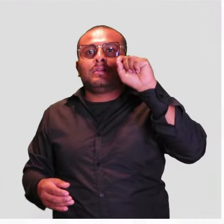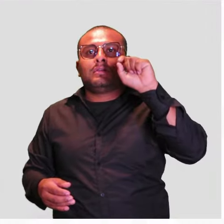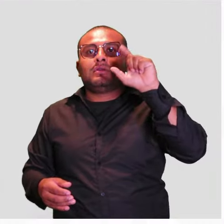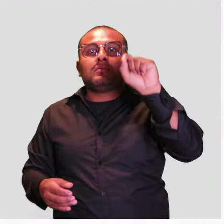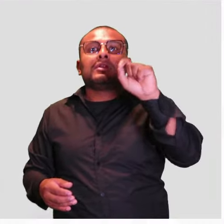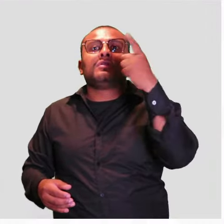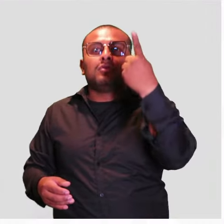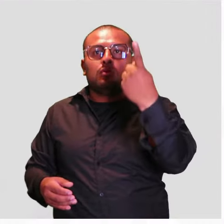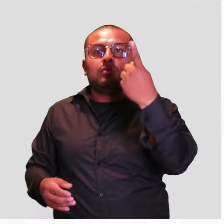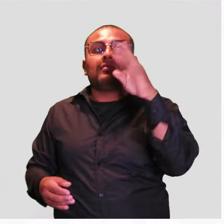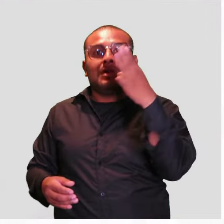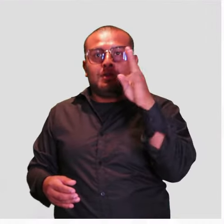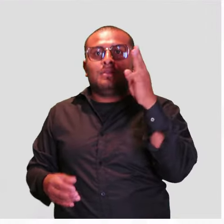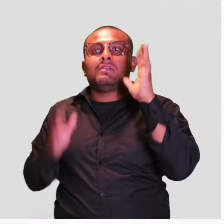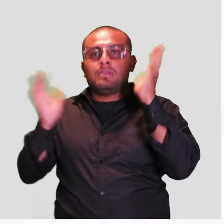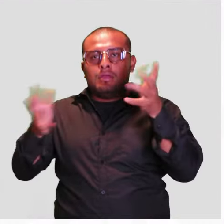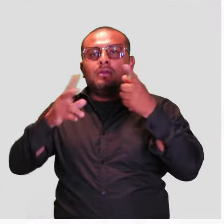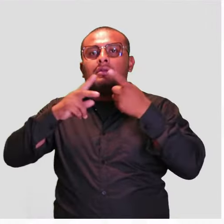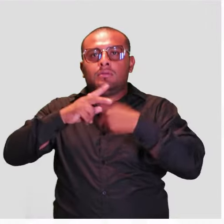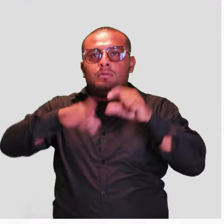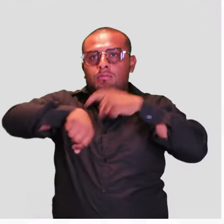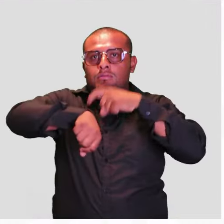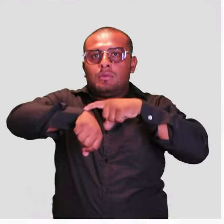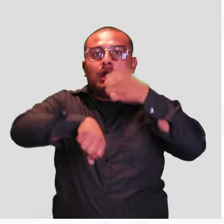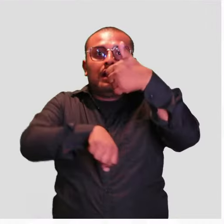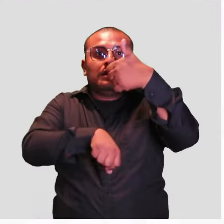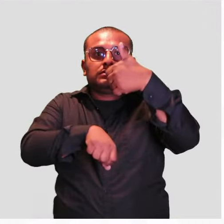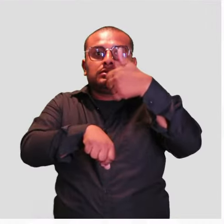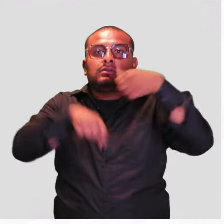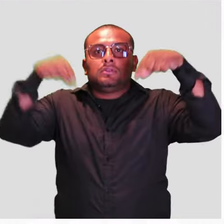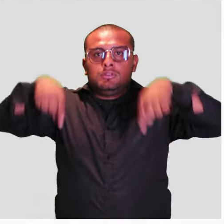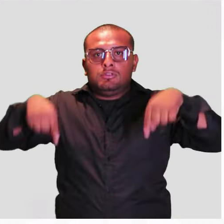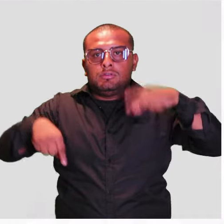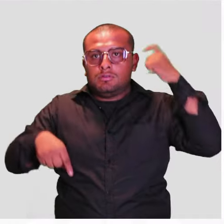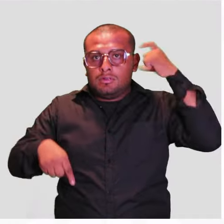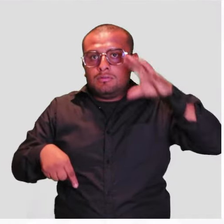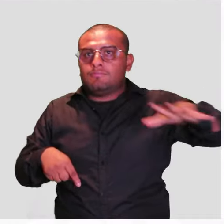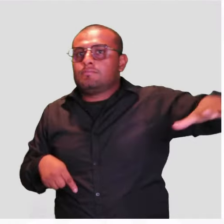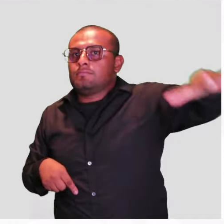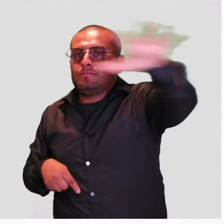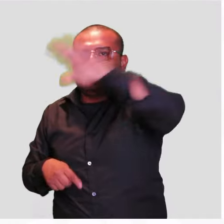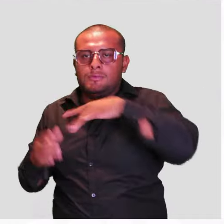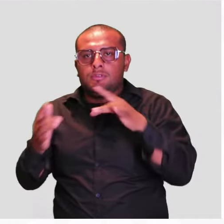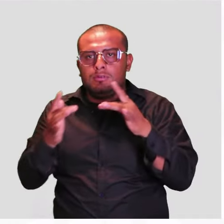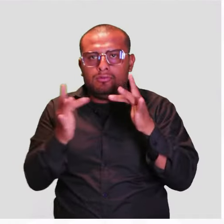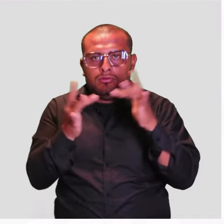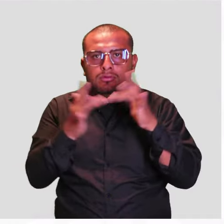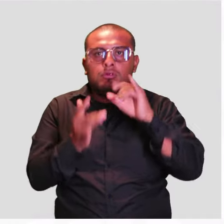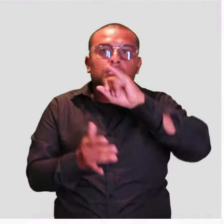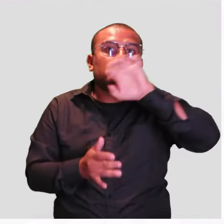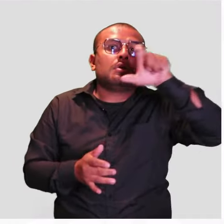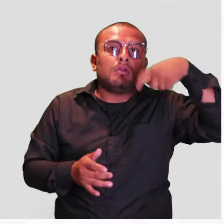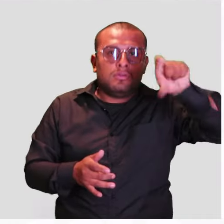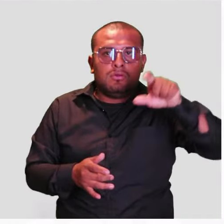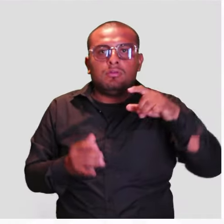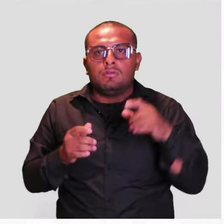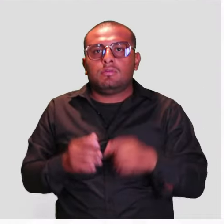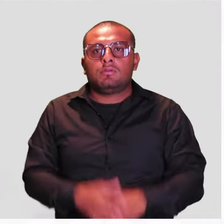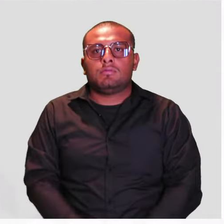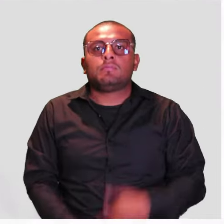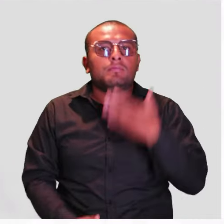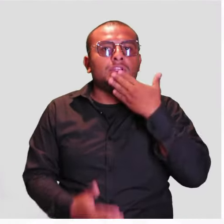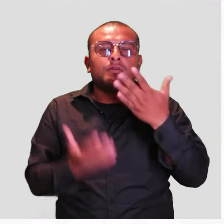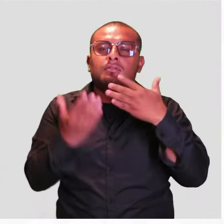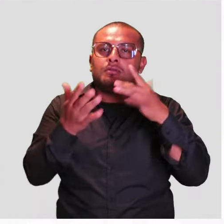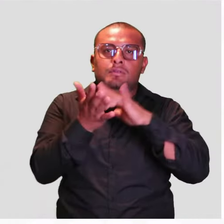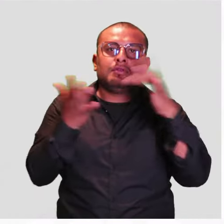este martes 21 de mayo a las 6 de la tarde a través, por supuesto, de las redes sociales del Instituto Electoral del Estado de